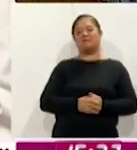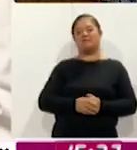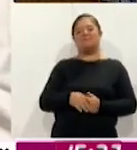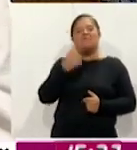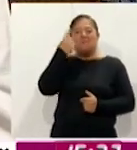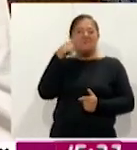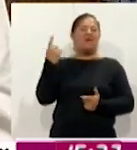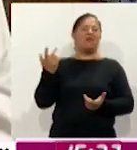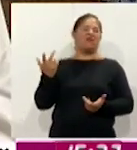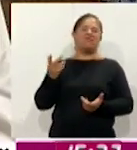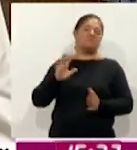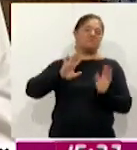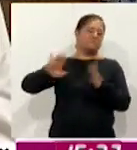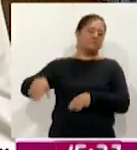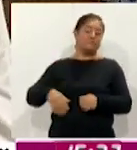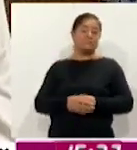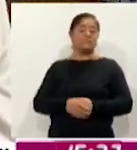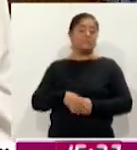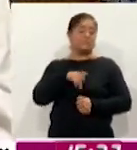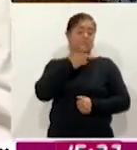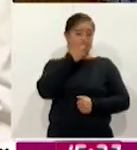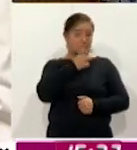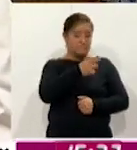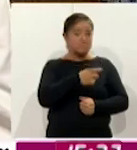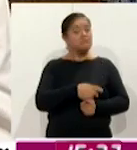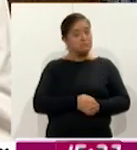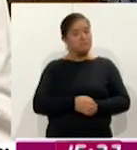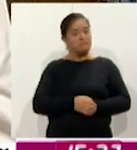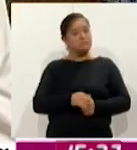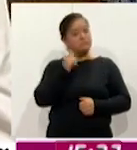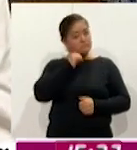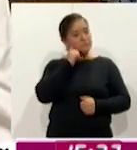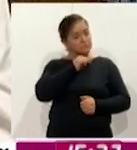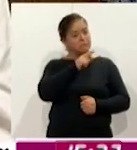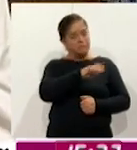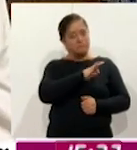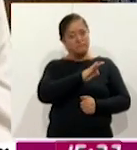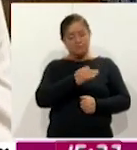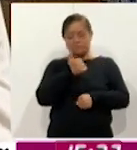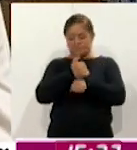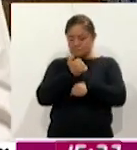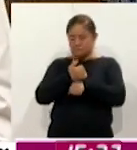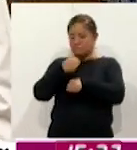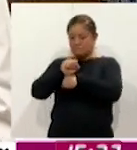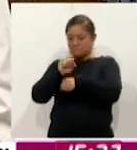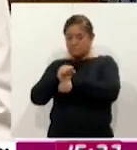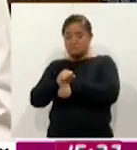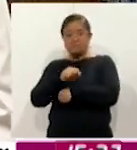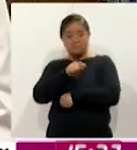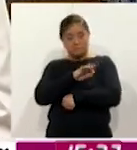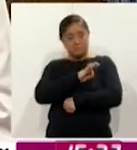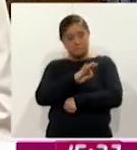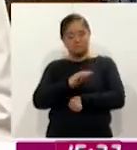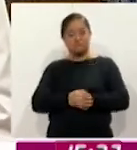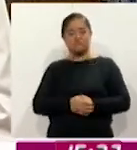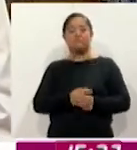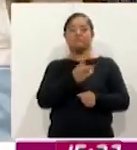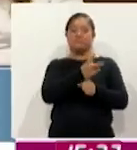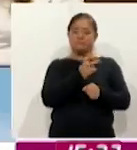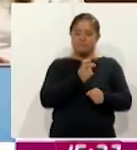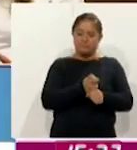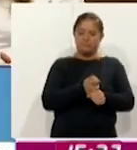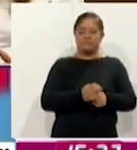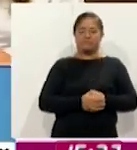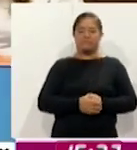nosotros decimos, nunca es tarde para estudiar, claro, al contrario, claro. Podemos estudiar nuestra primaria, nuestra secundaria, y lo que hacemos es invitarlos para